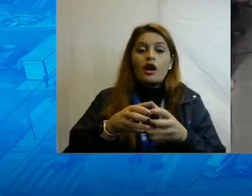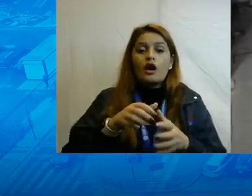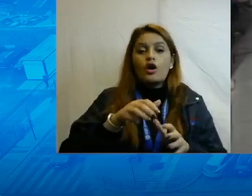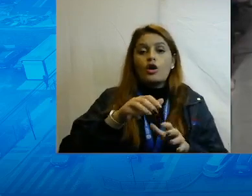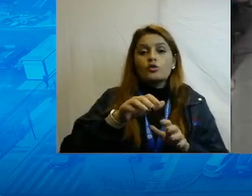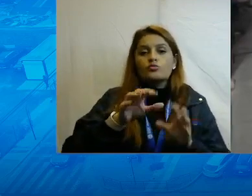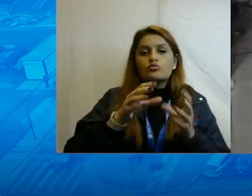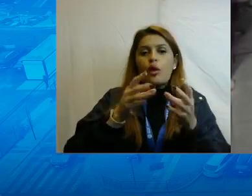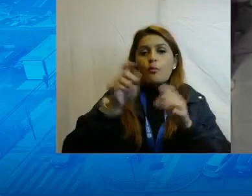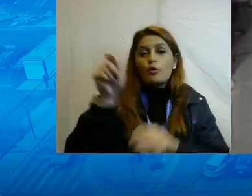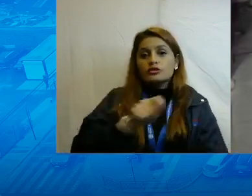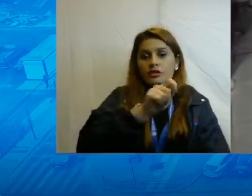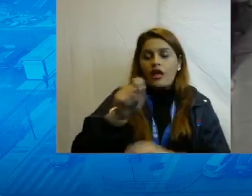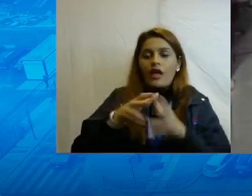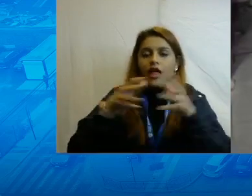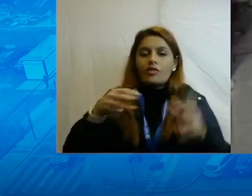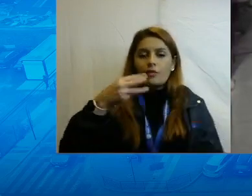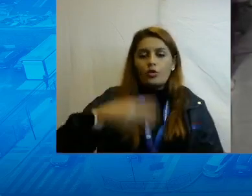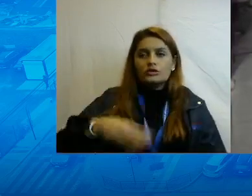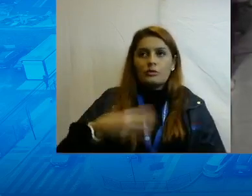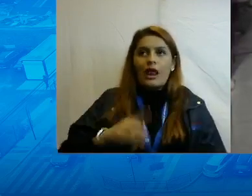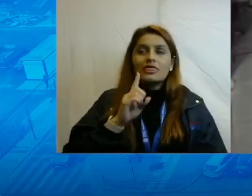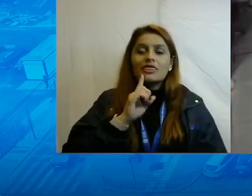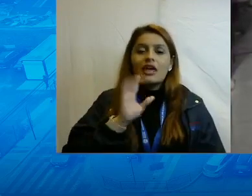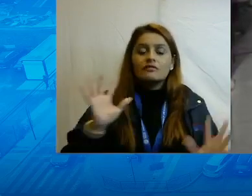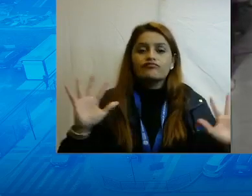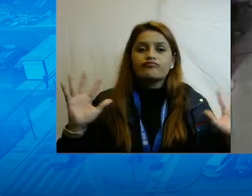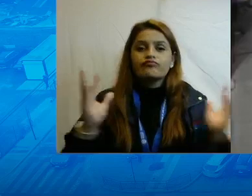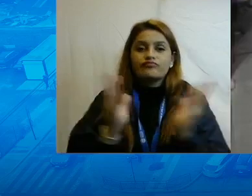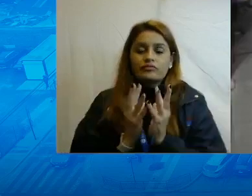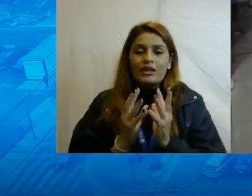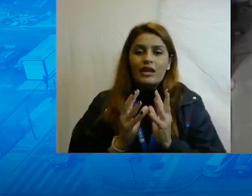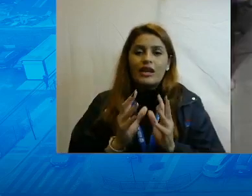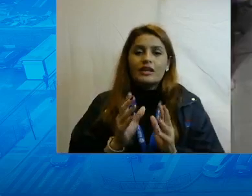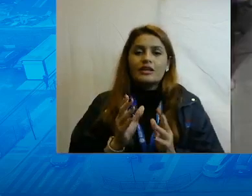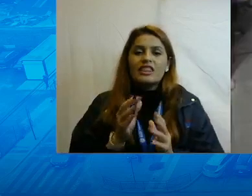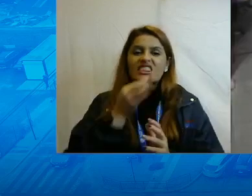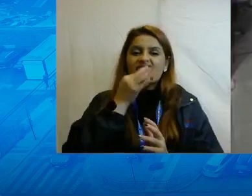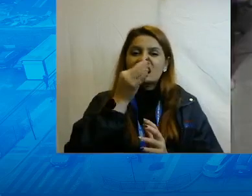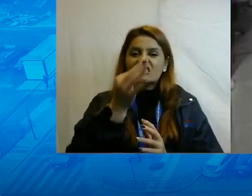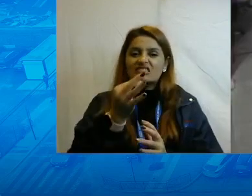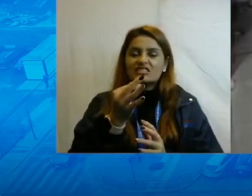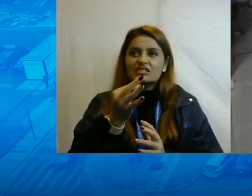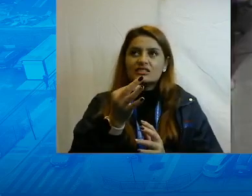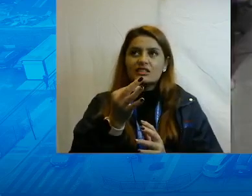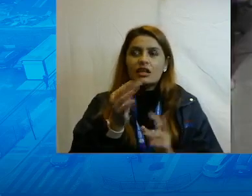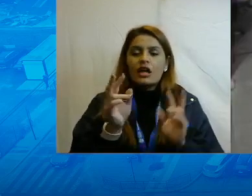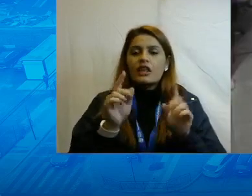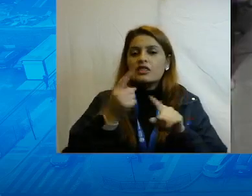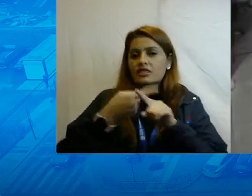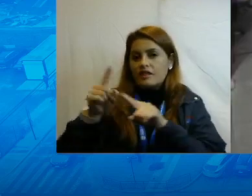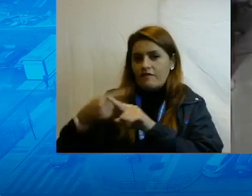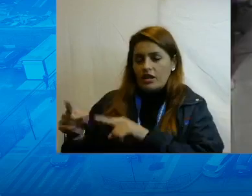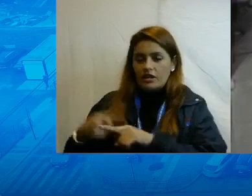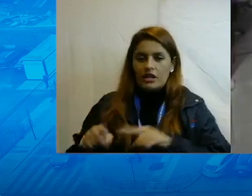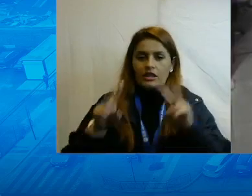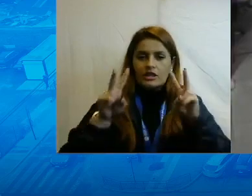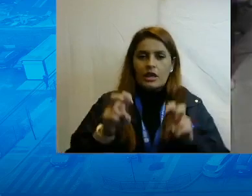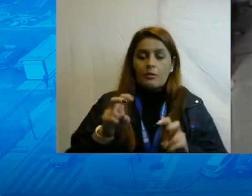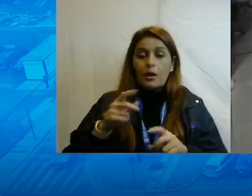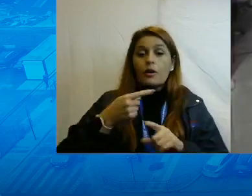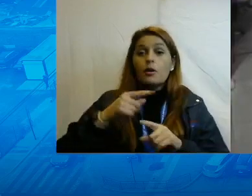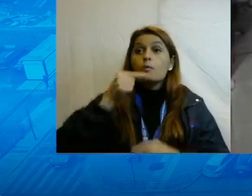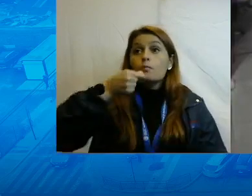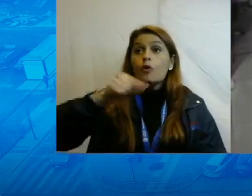95% de las municipalidades en Chile, tiene un encuentro extraordinario en que va a tocar diferentes materias el próximo miércoles, jueves y